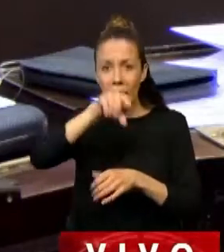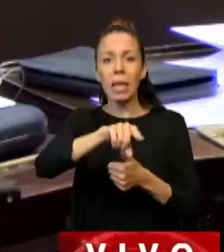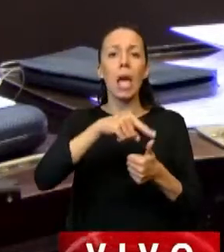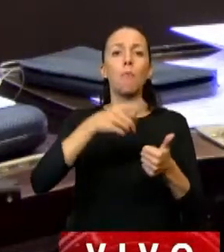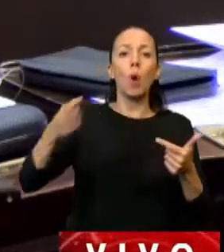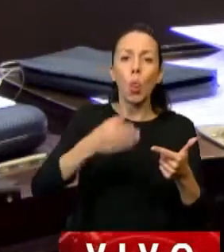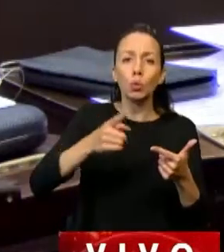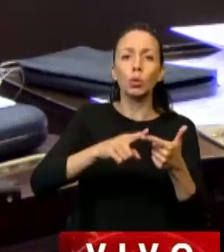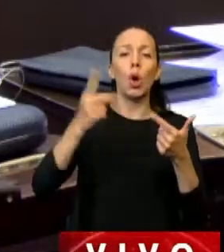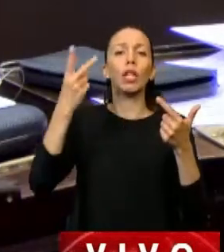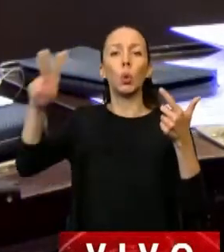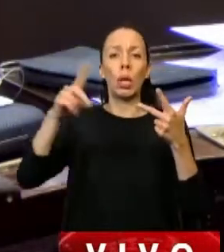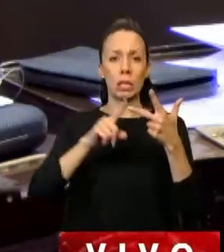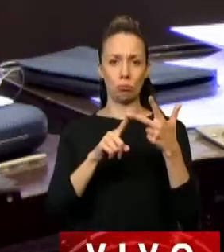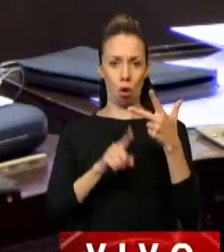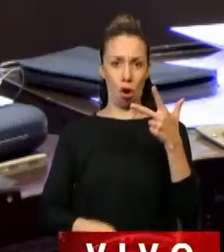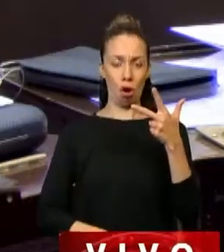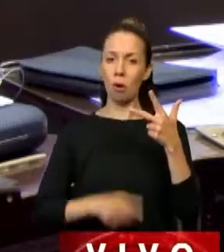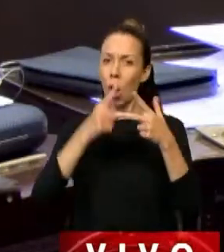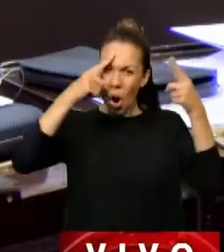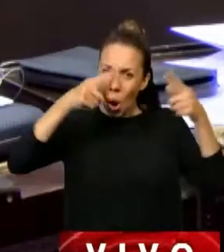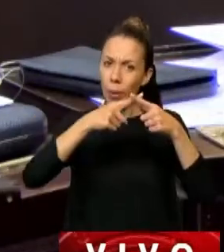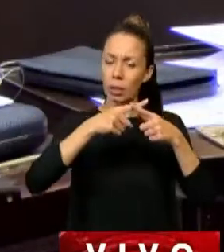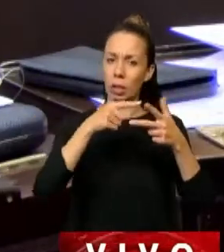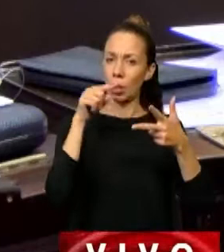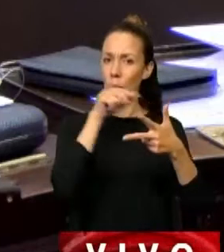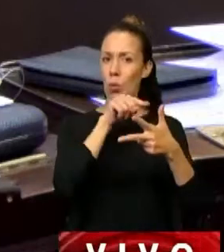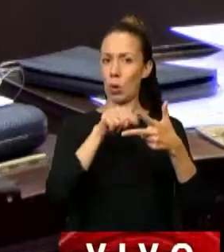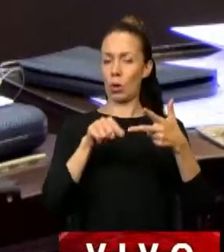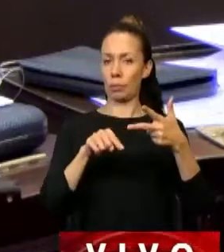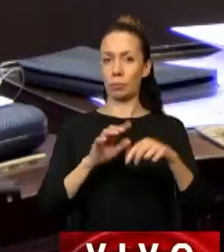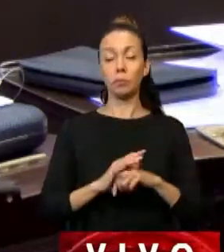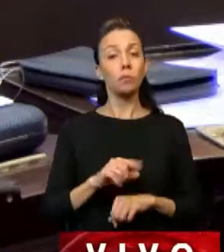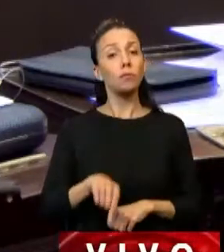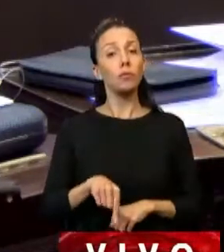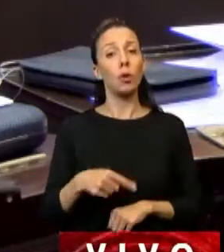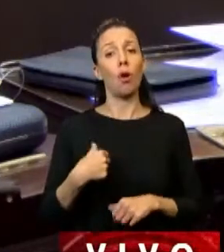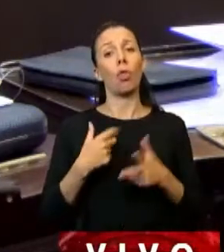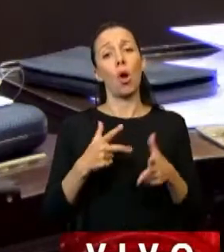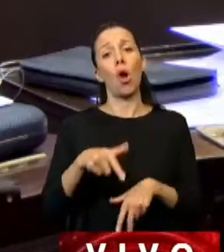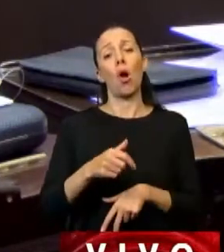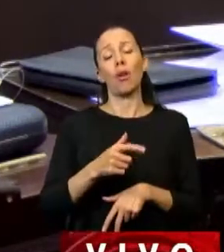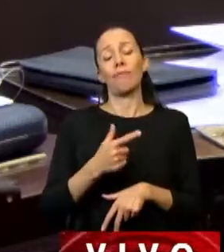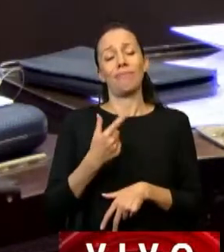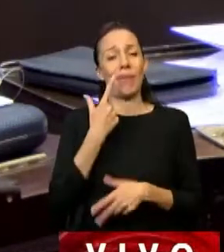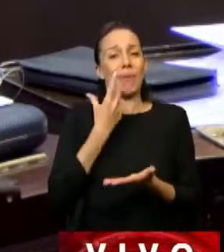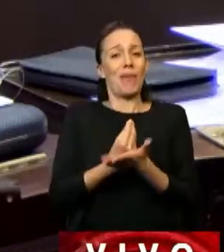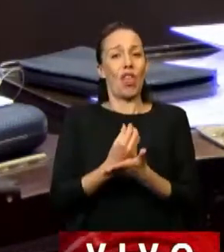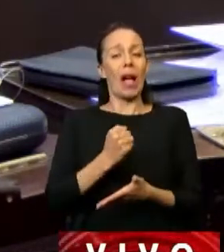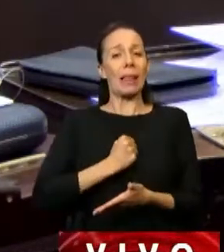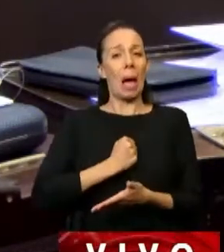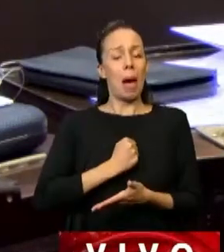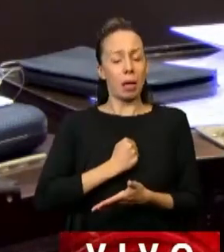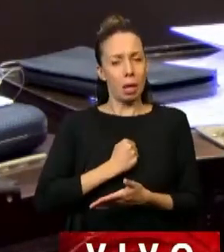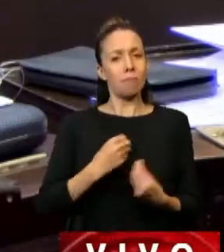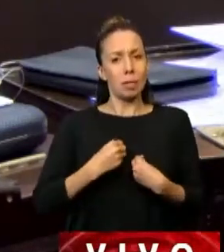turismo. Y nosotros podemos decir orgullosamente hoy, como catamarqueños, quienes integramos acá el bloque del Frente